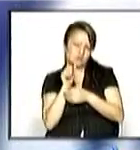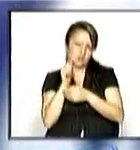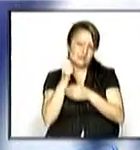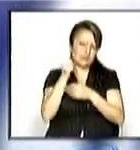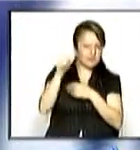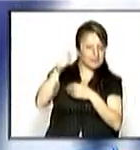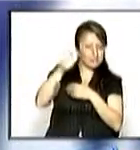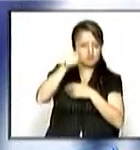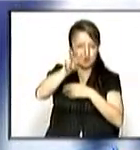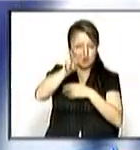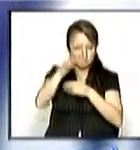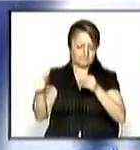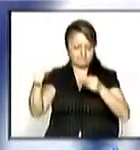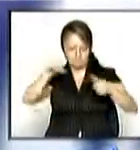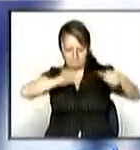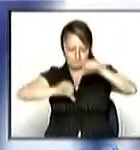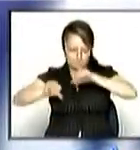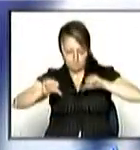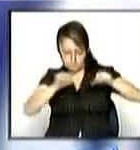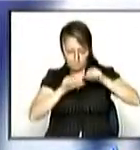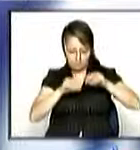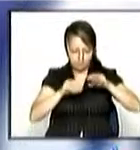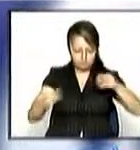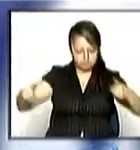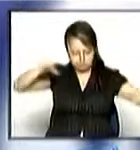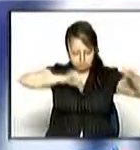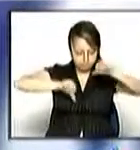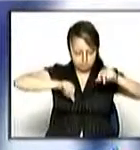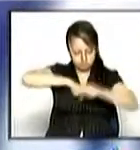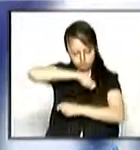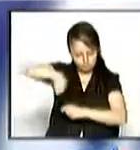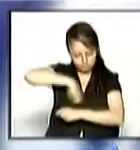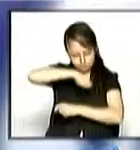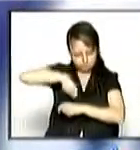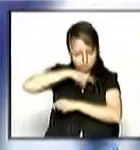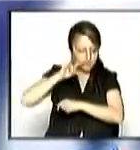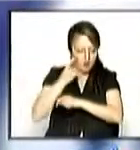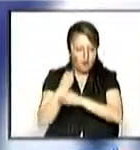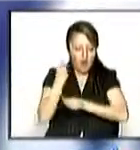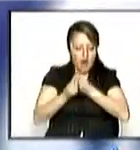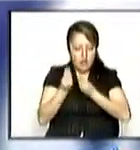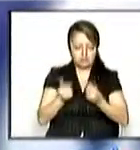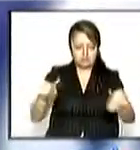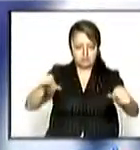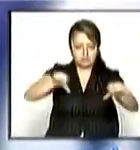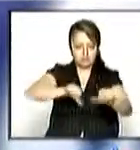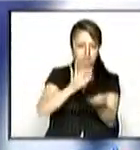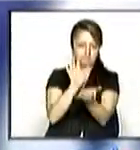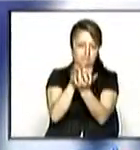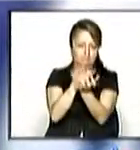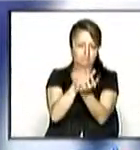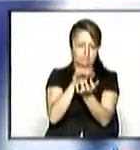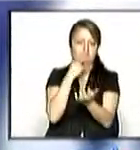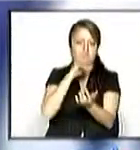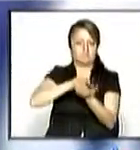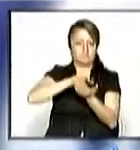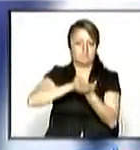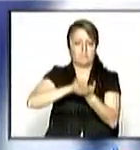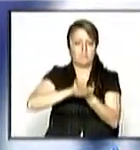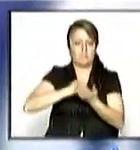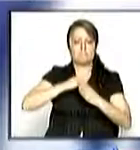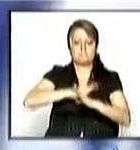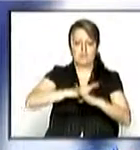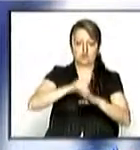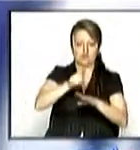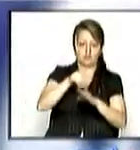metálicas que nos ayudan a hacer un testeo, se hace en el consultorio, y el que menor alergia